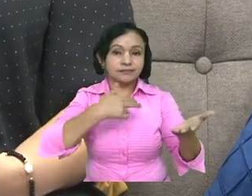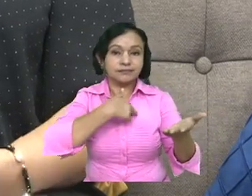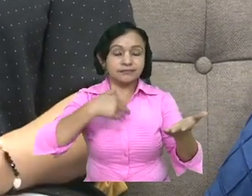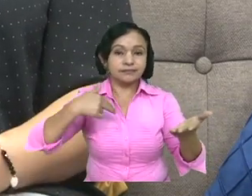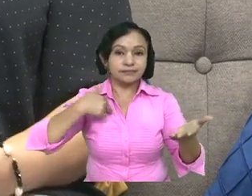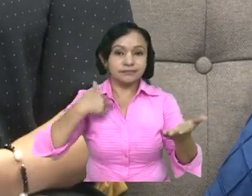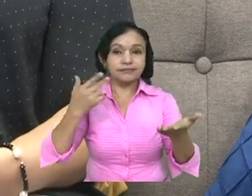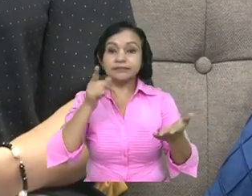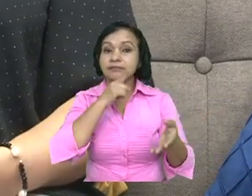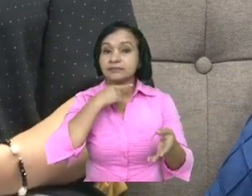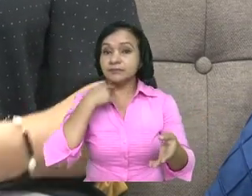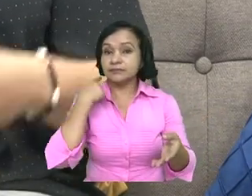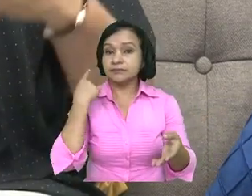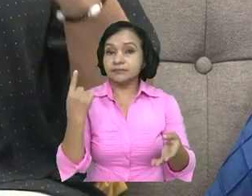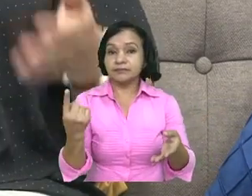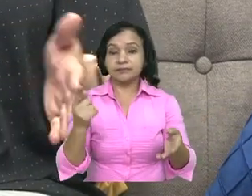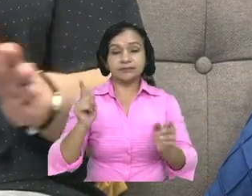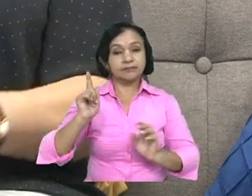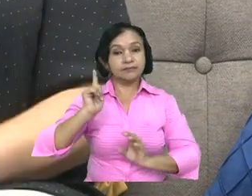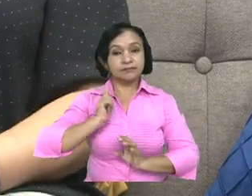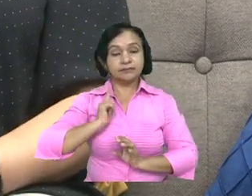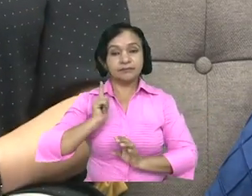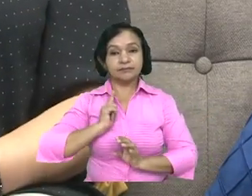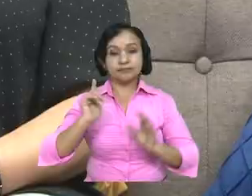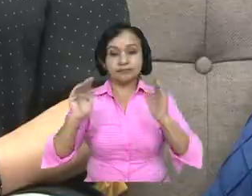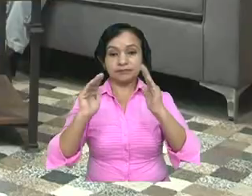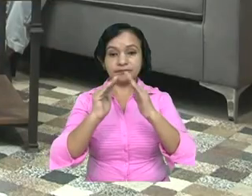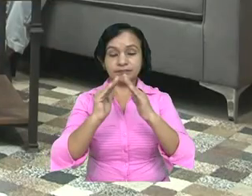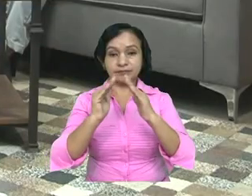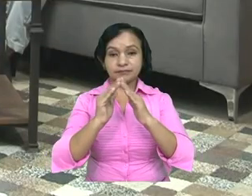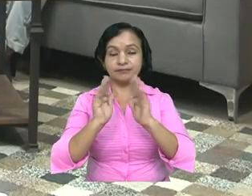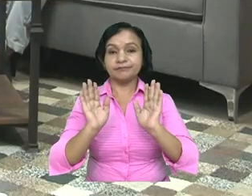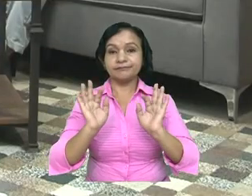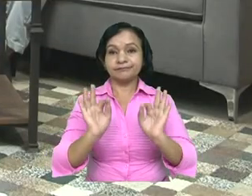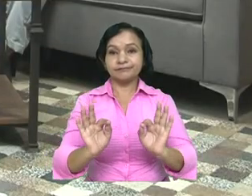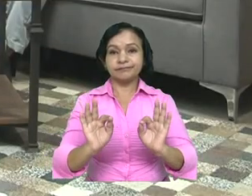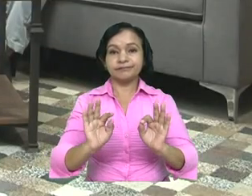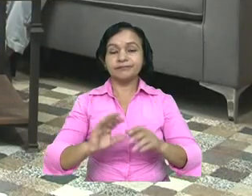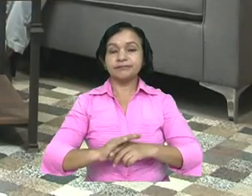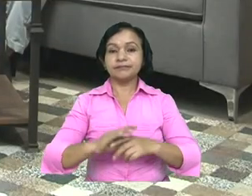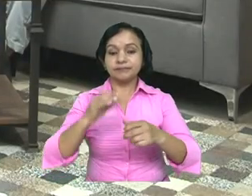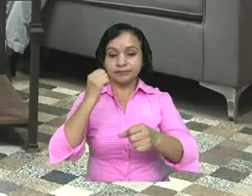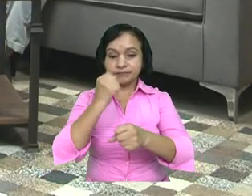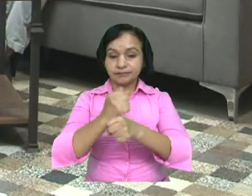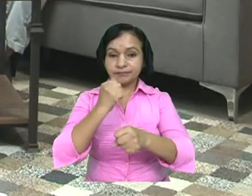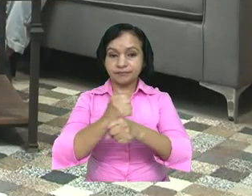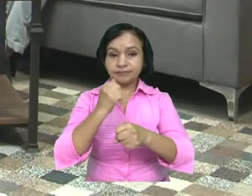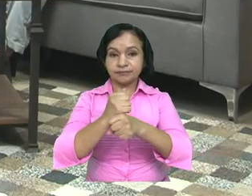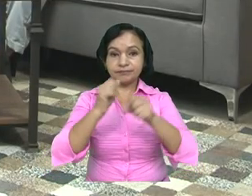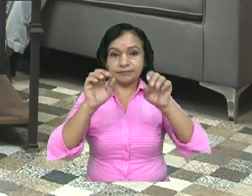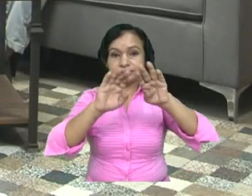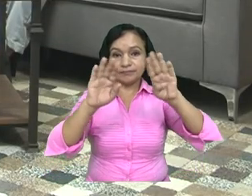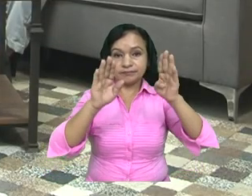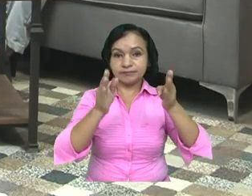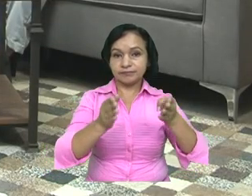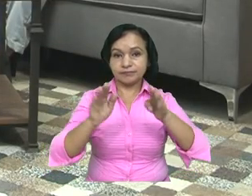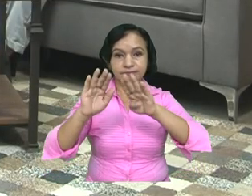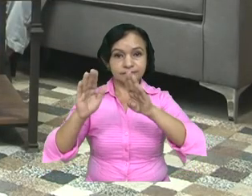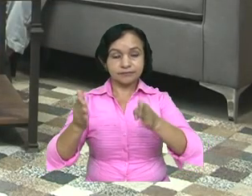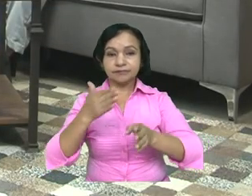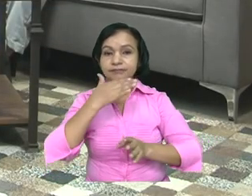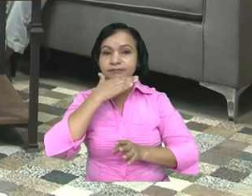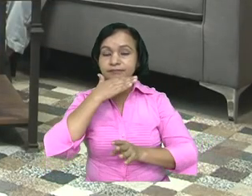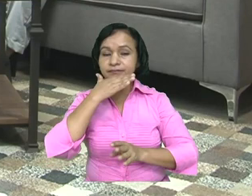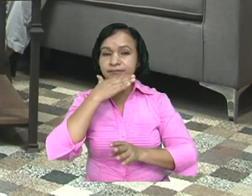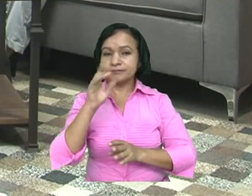¿no? Es una realidad. Ya tenerlo en la casa es una gran cosa. Entonces, el trabajo con las mujeres no es muy